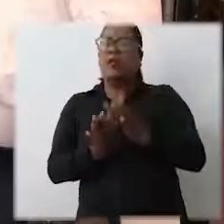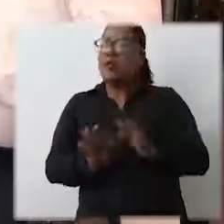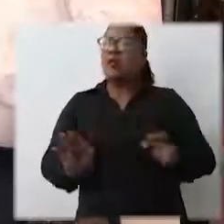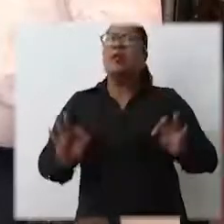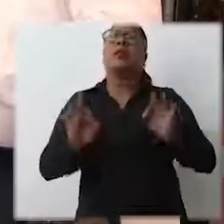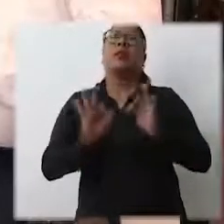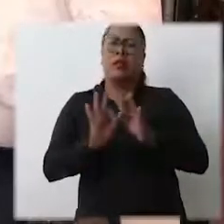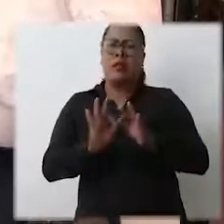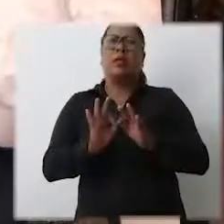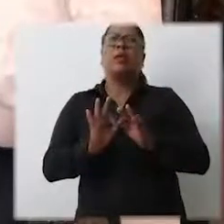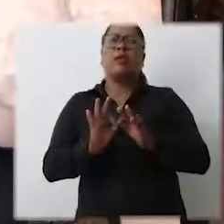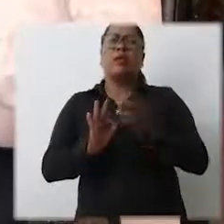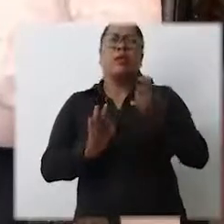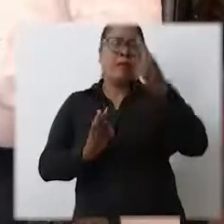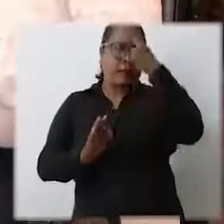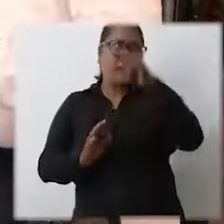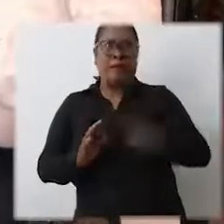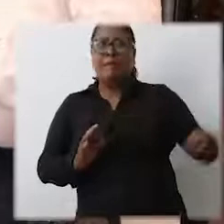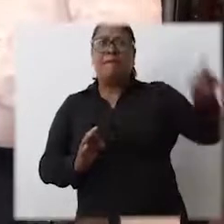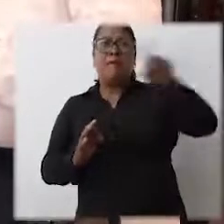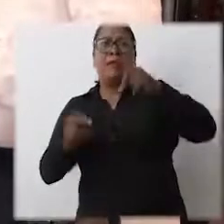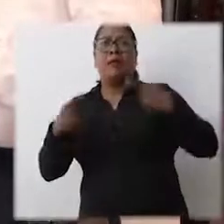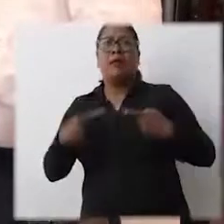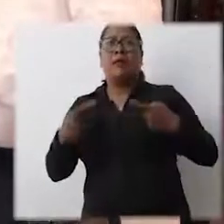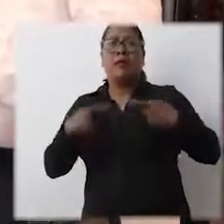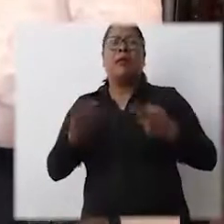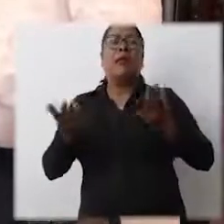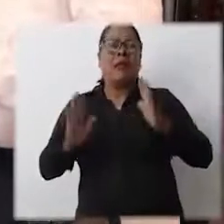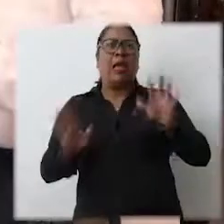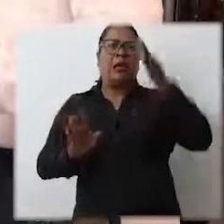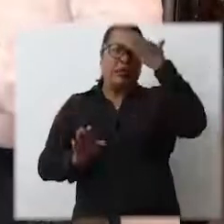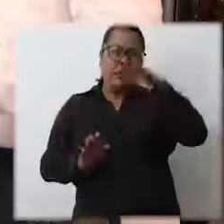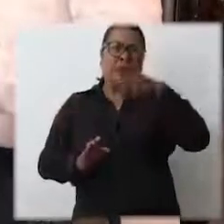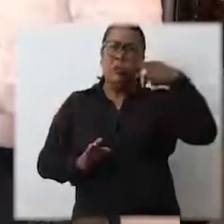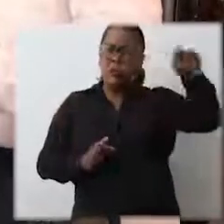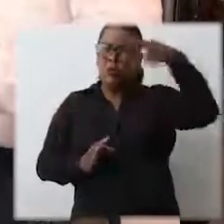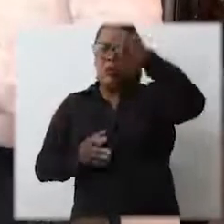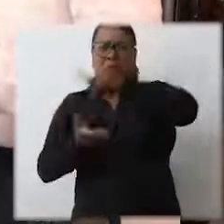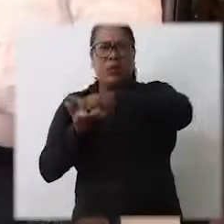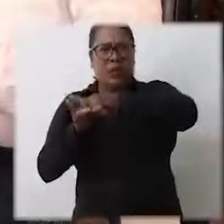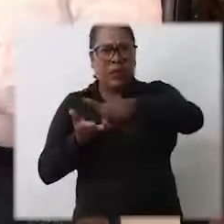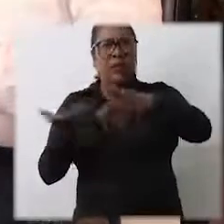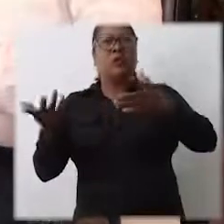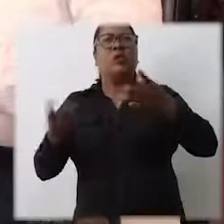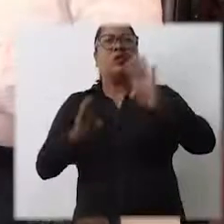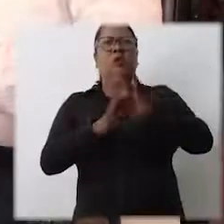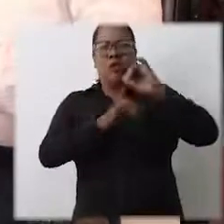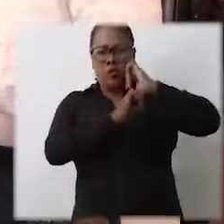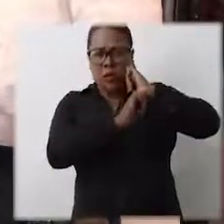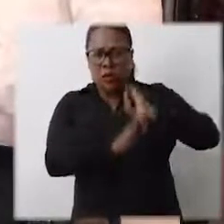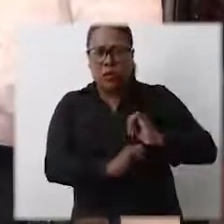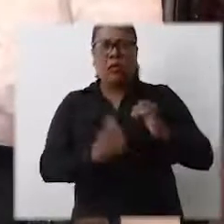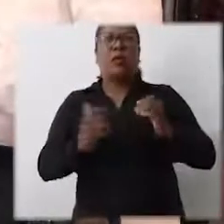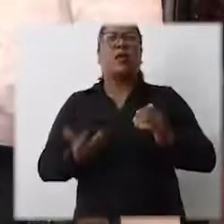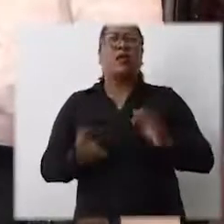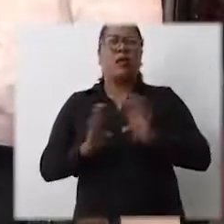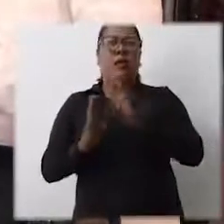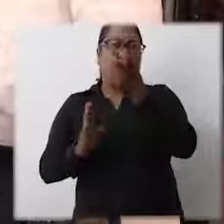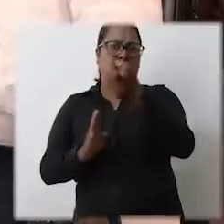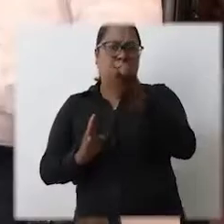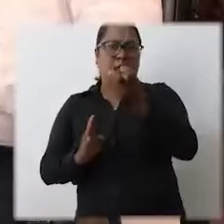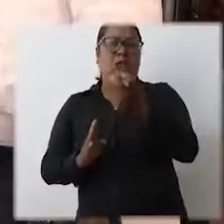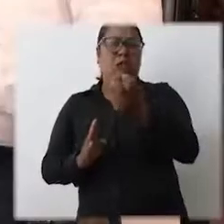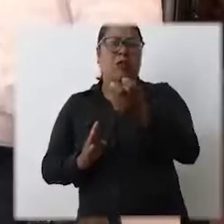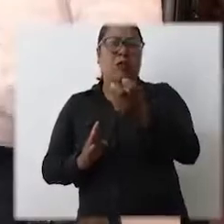a ser un verdadero Estado democrático y de derecho, ya que a través de la Constitución, las personas congregadas en